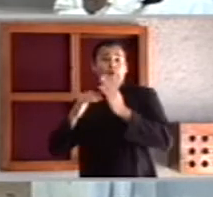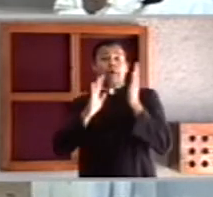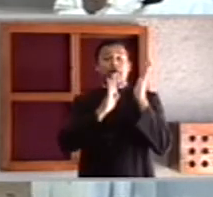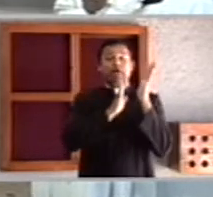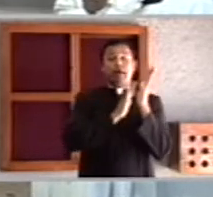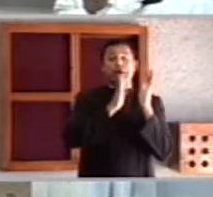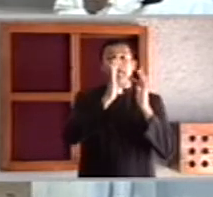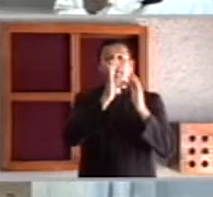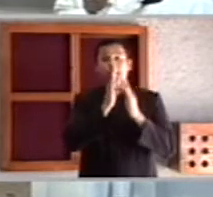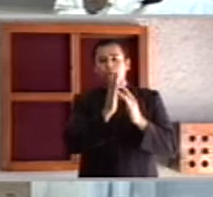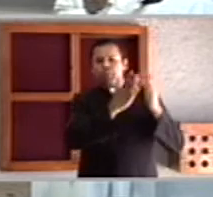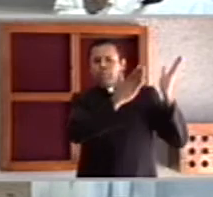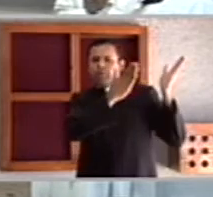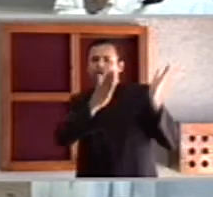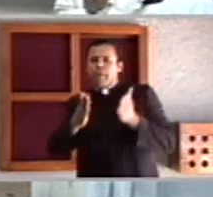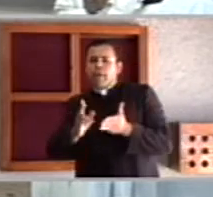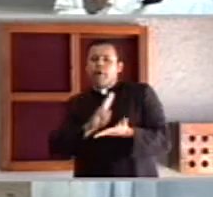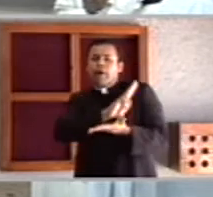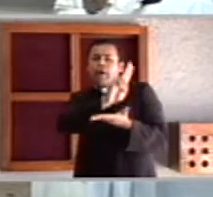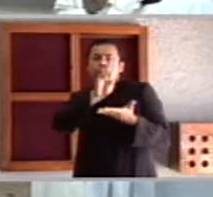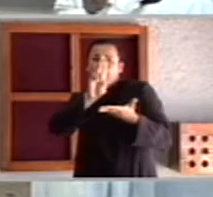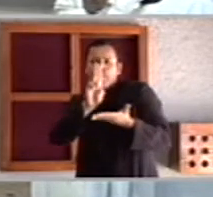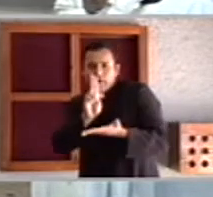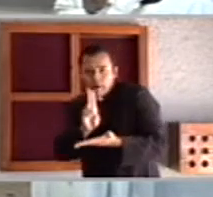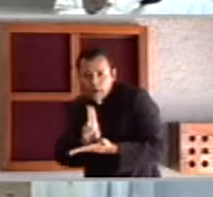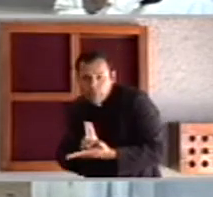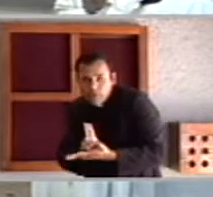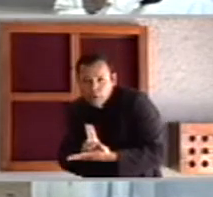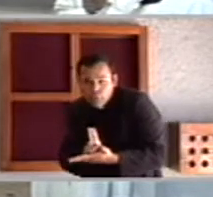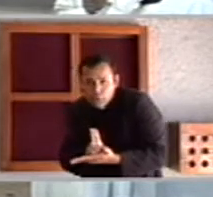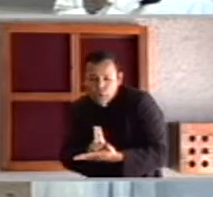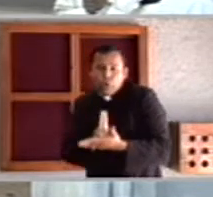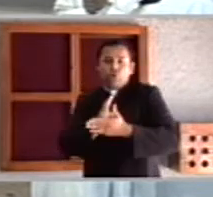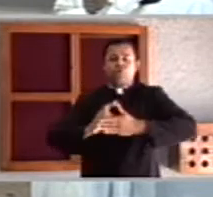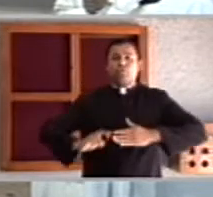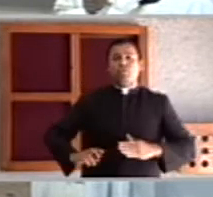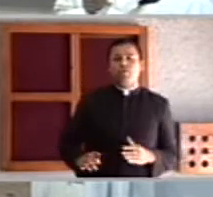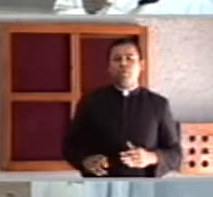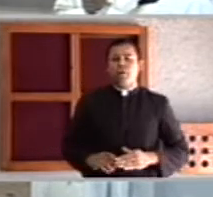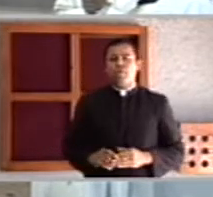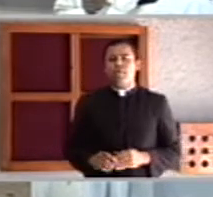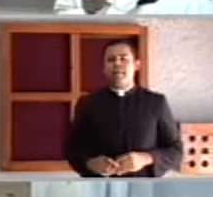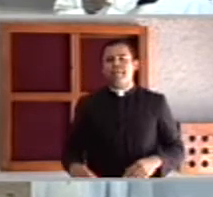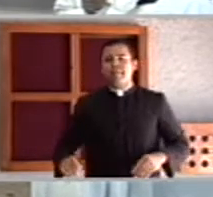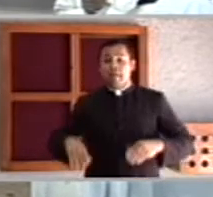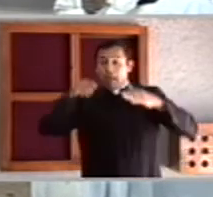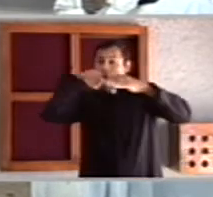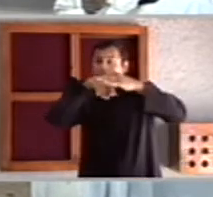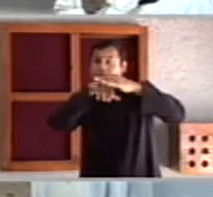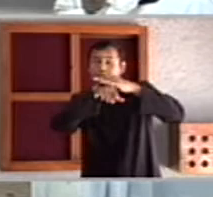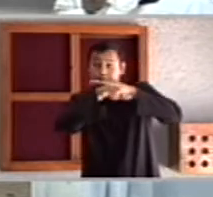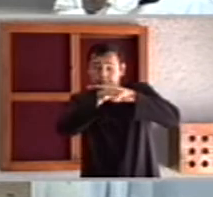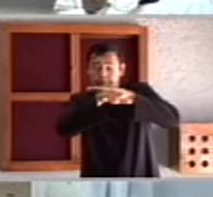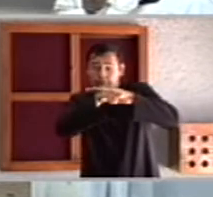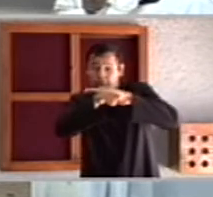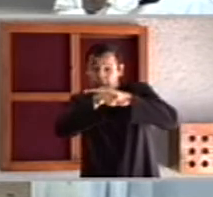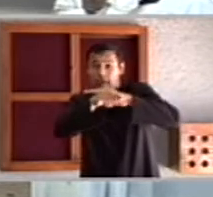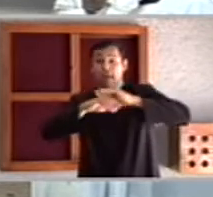Nazaret, ubi erat nutritus, et intrabit